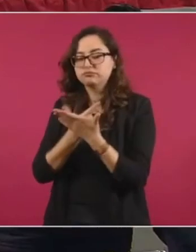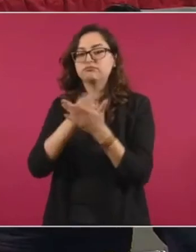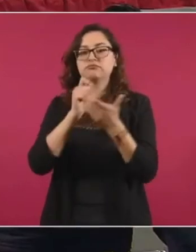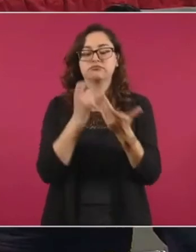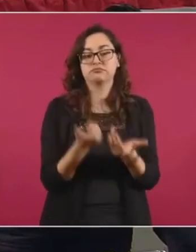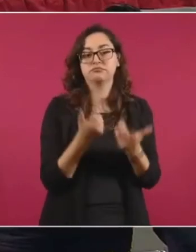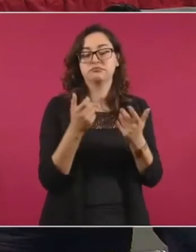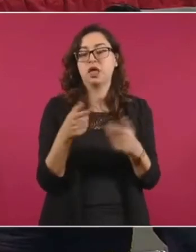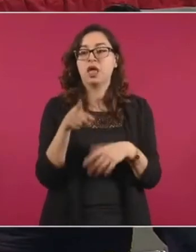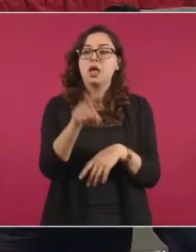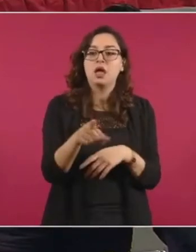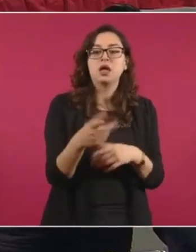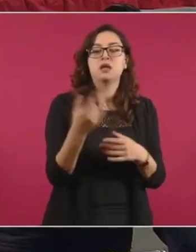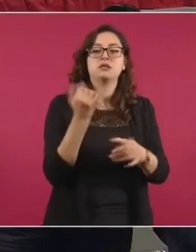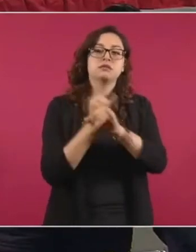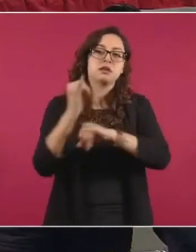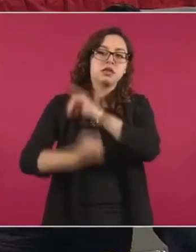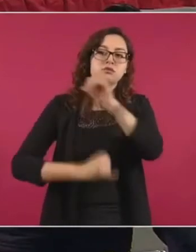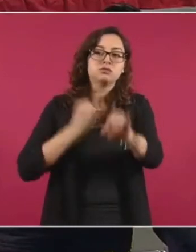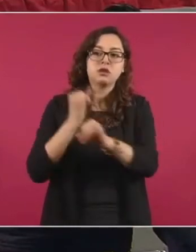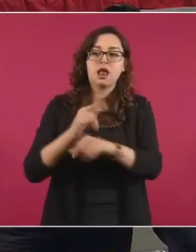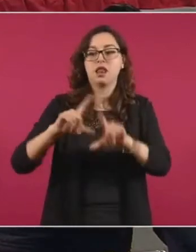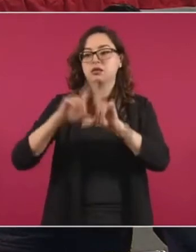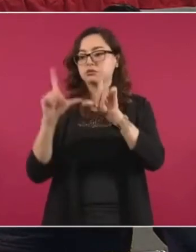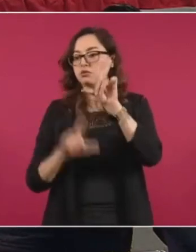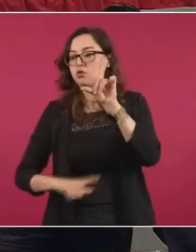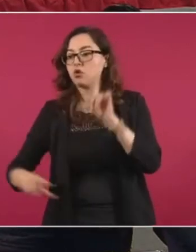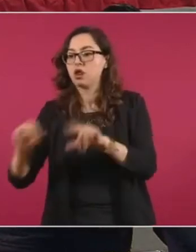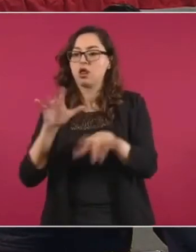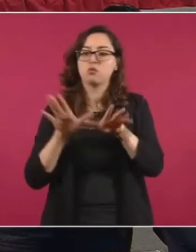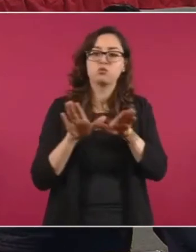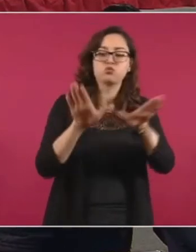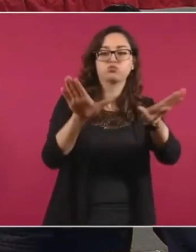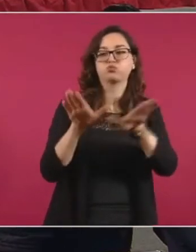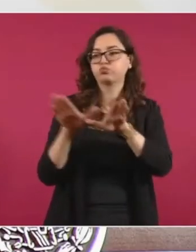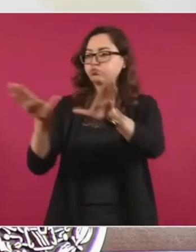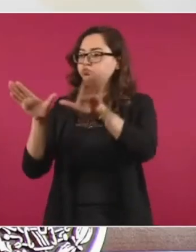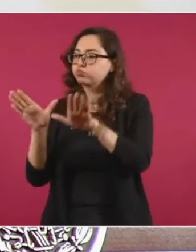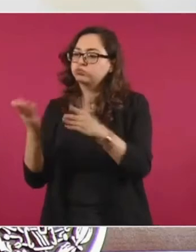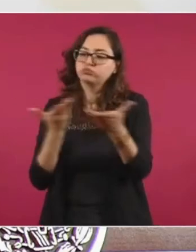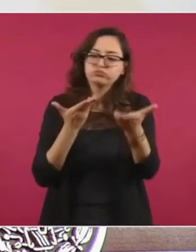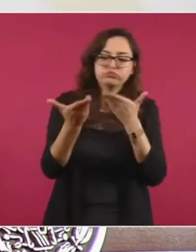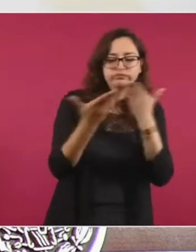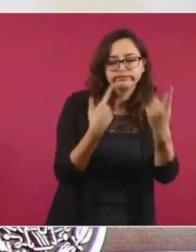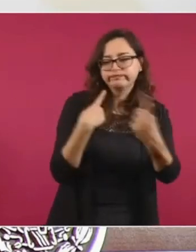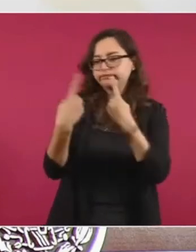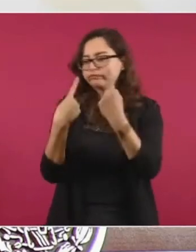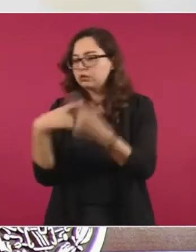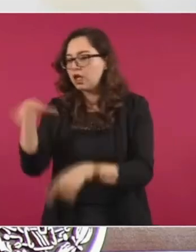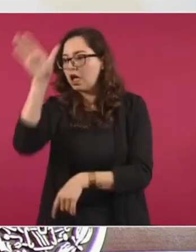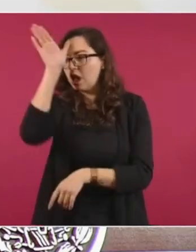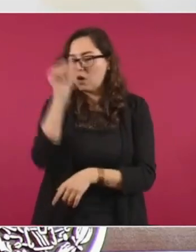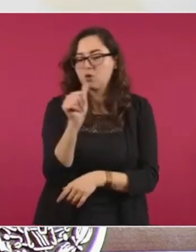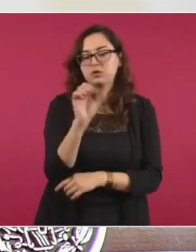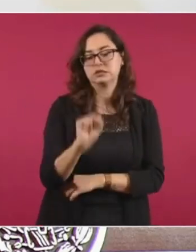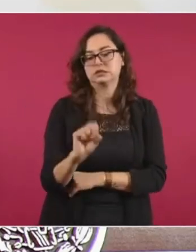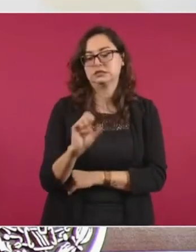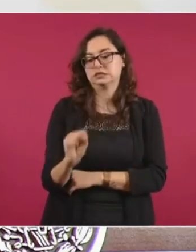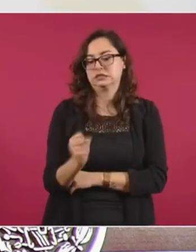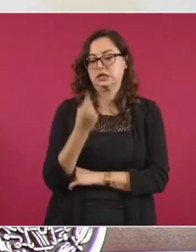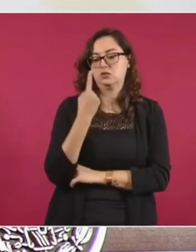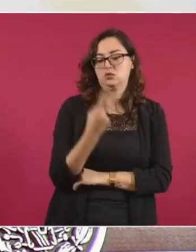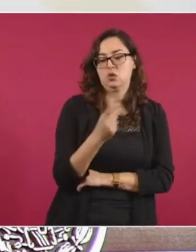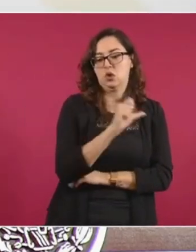aéreas nacionales e internacionales, determinó la reducción temporal y preventiva de 61